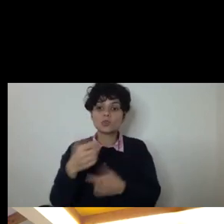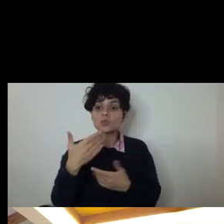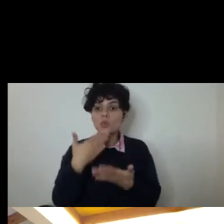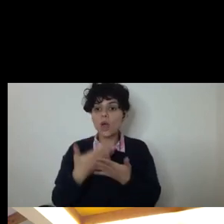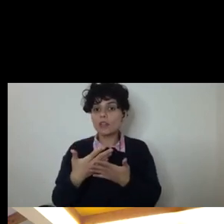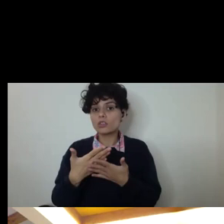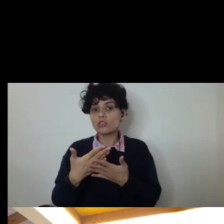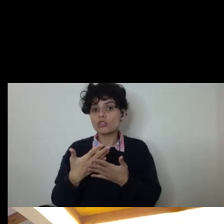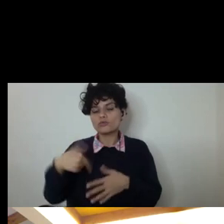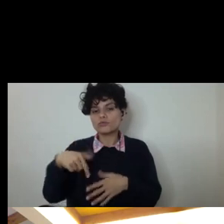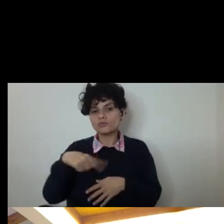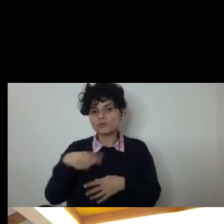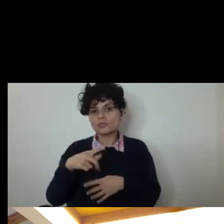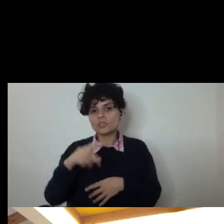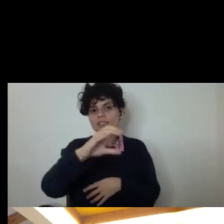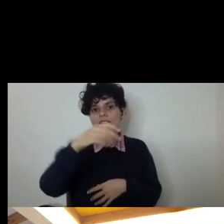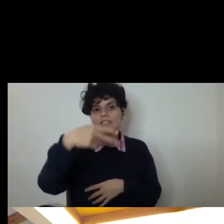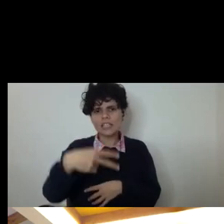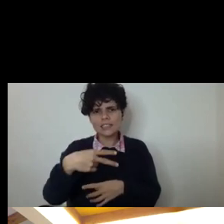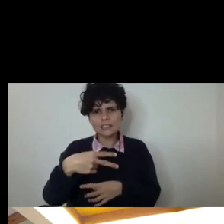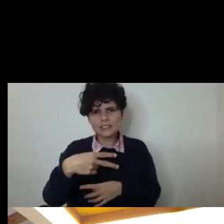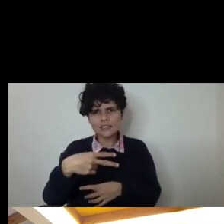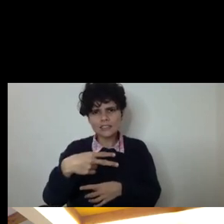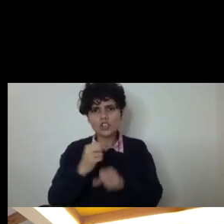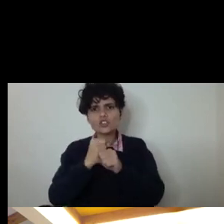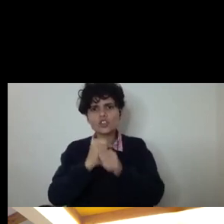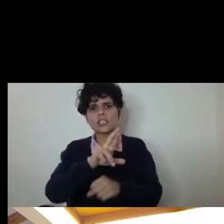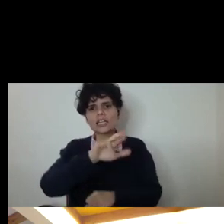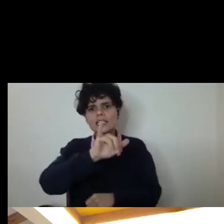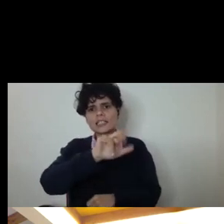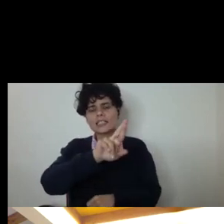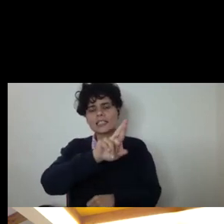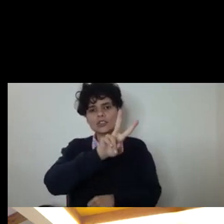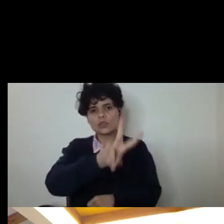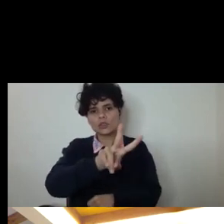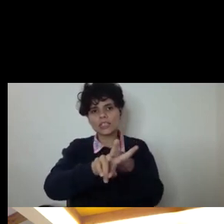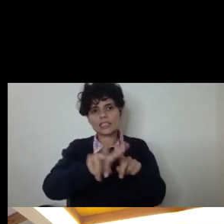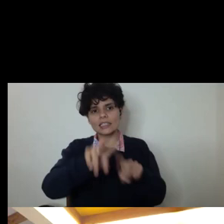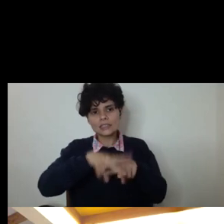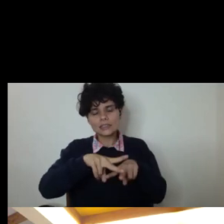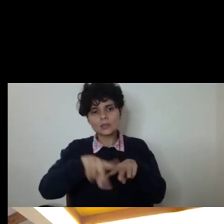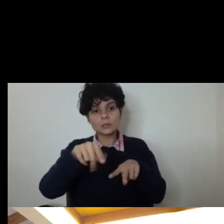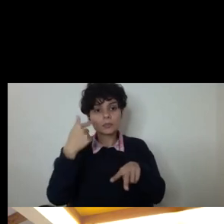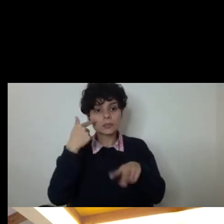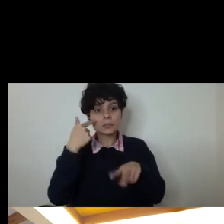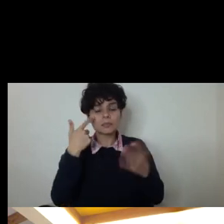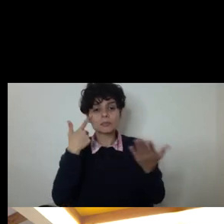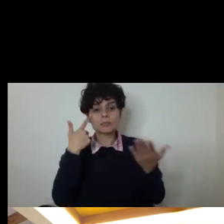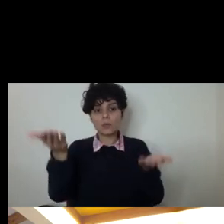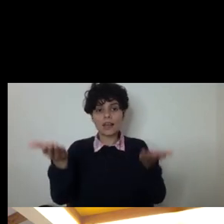un SH contra RIG2, también ven ustedes cómo, comparado con la respuesta a gabacina